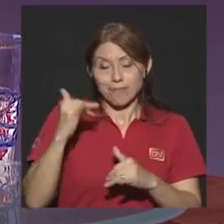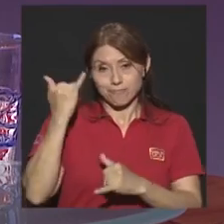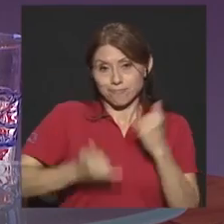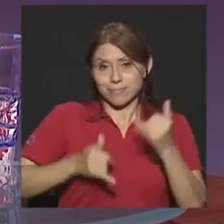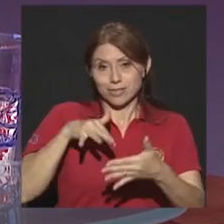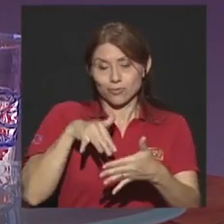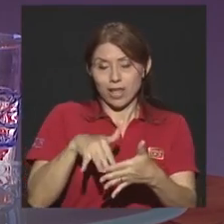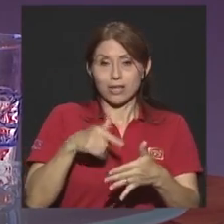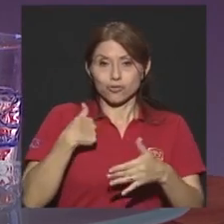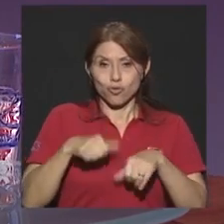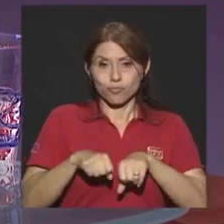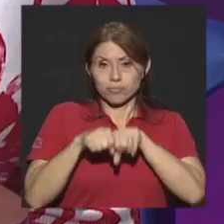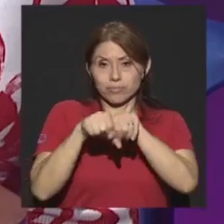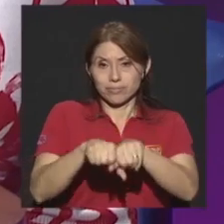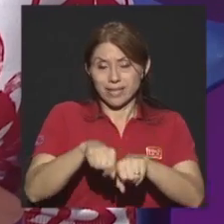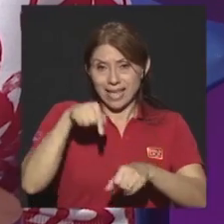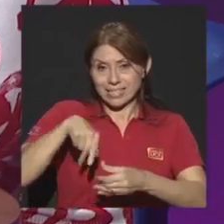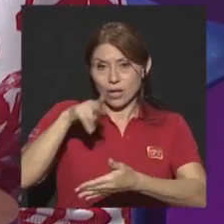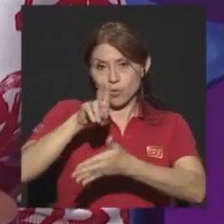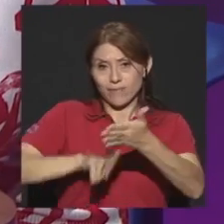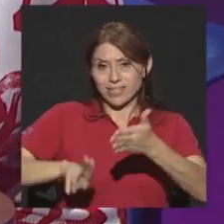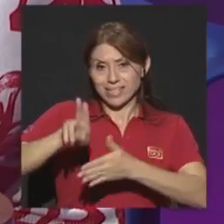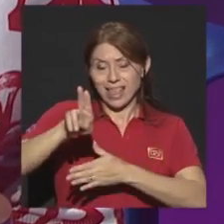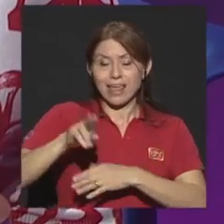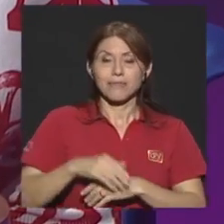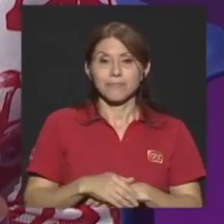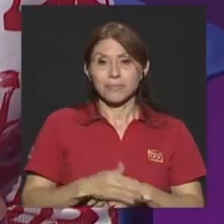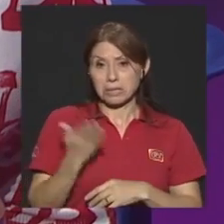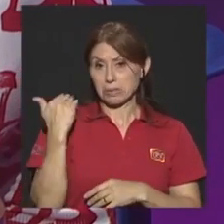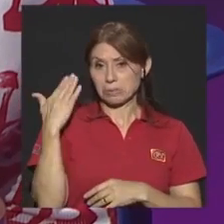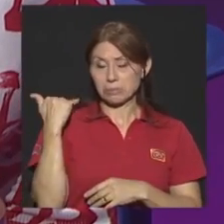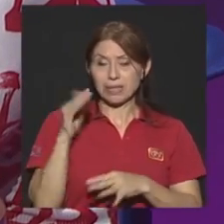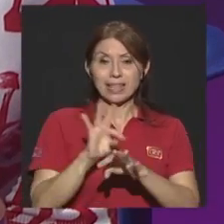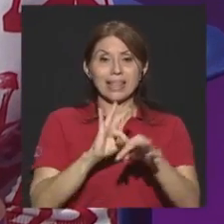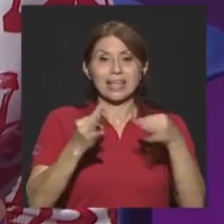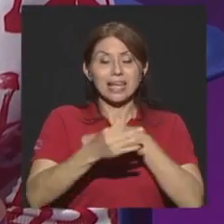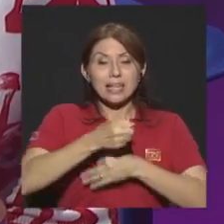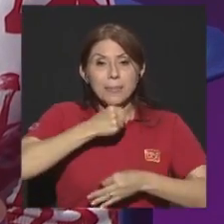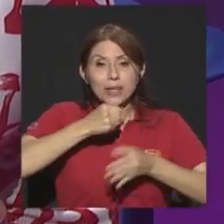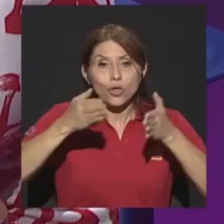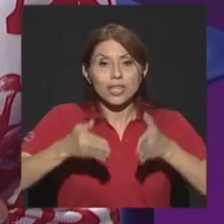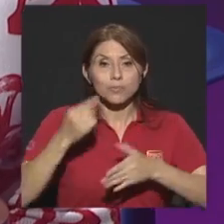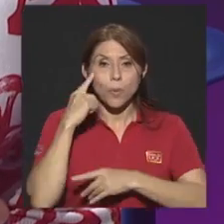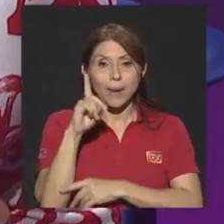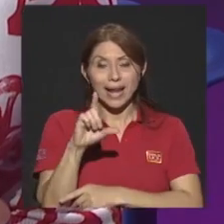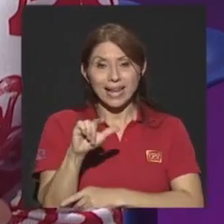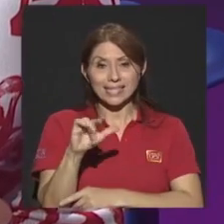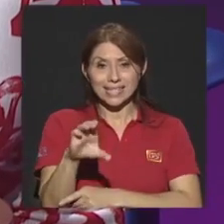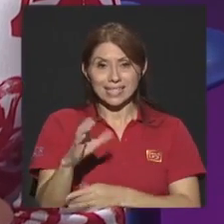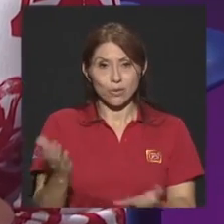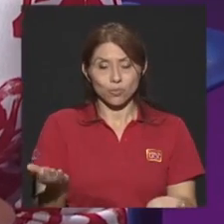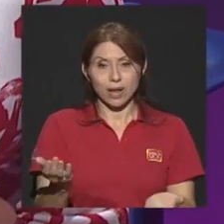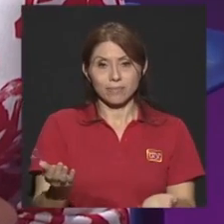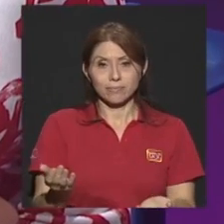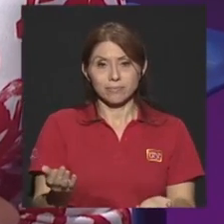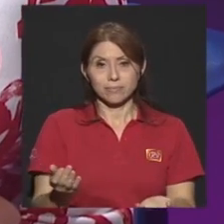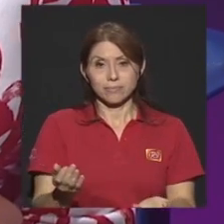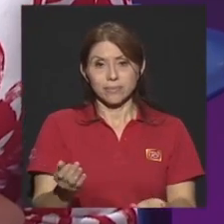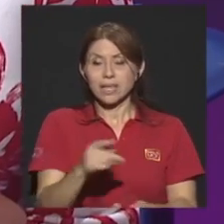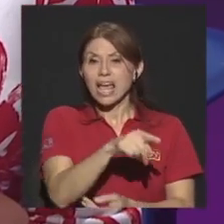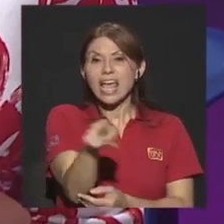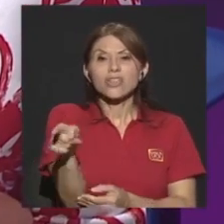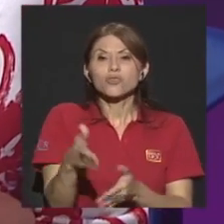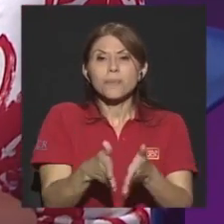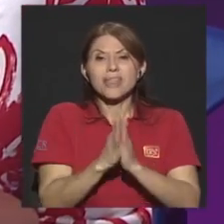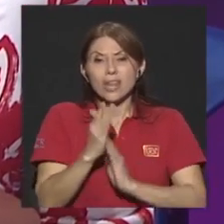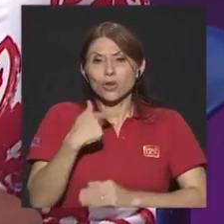universidad, impartí un taller de periodismo para licenciatura y prácticamente pues lo que me pidieron fue dar y